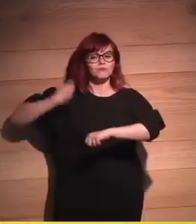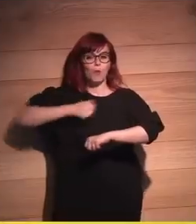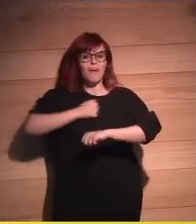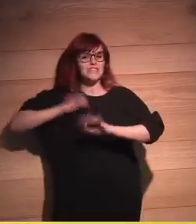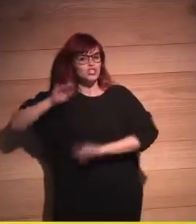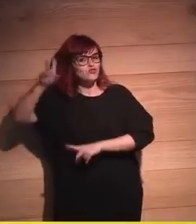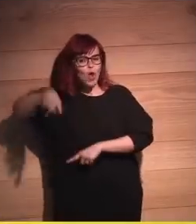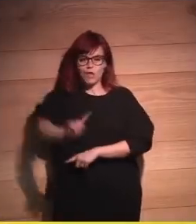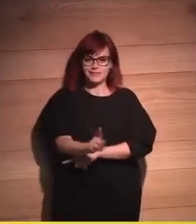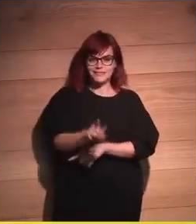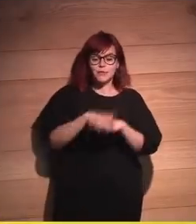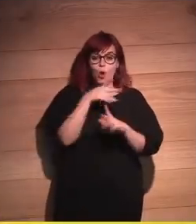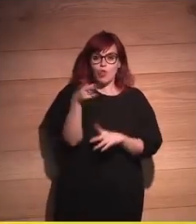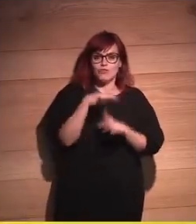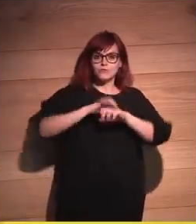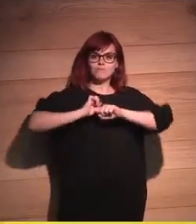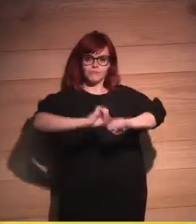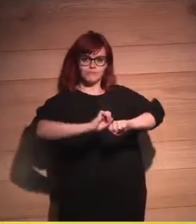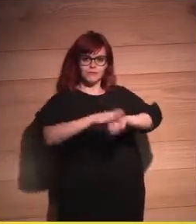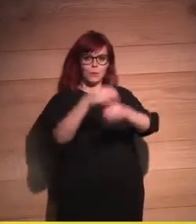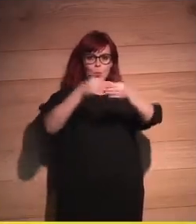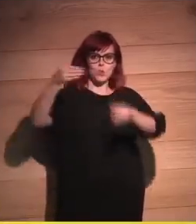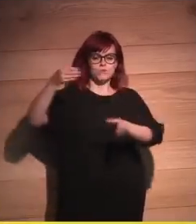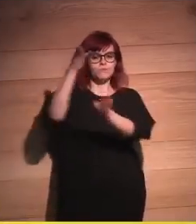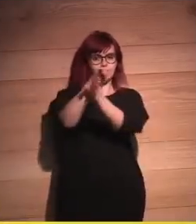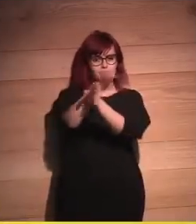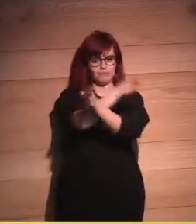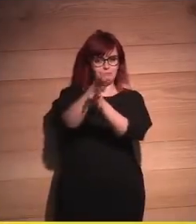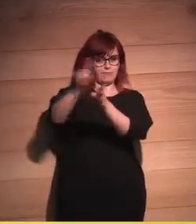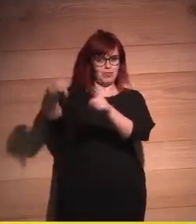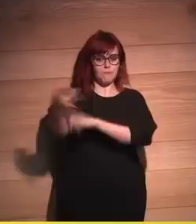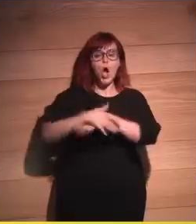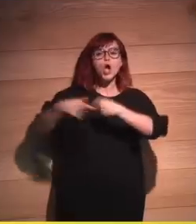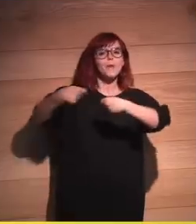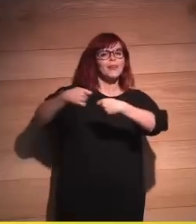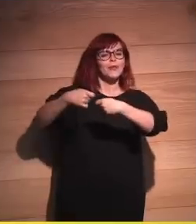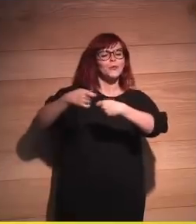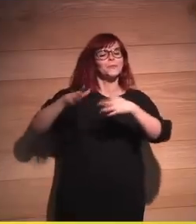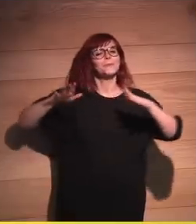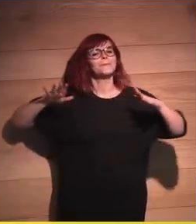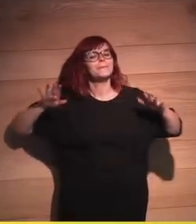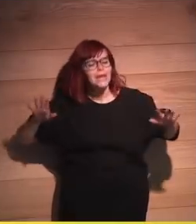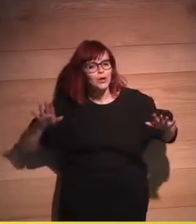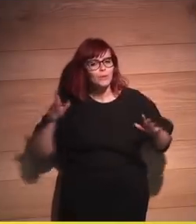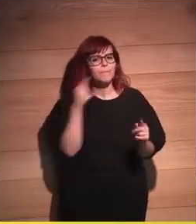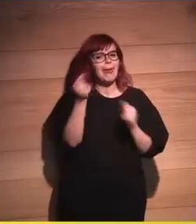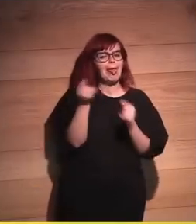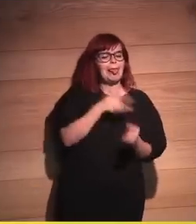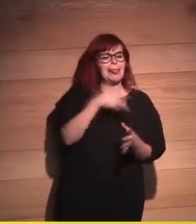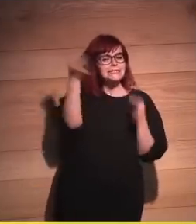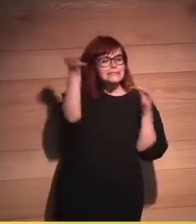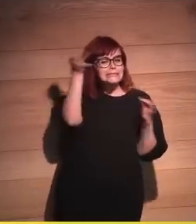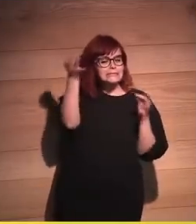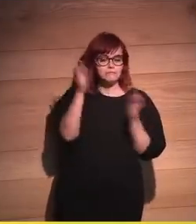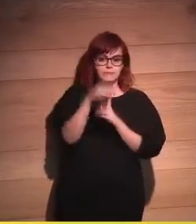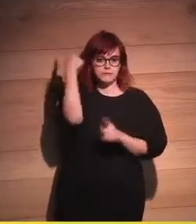mutuo. Básicamente, aunque sí que había comercio, pero eso estaba muy medido. Como también